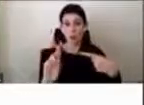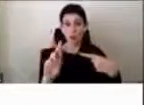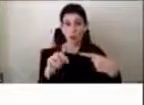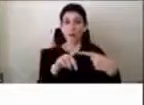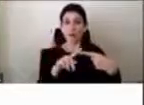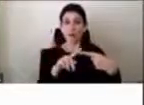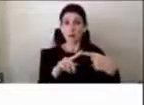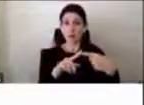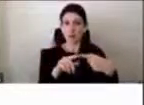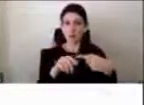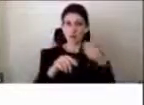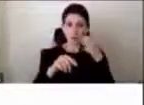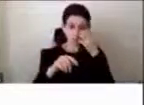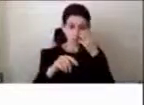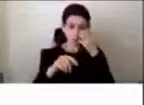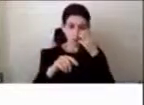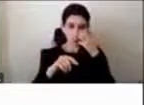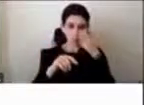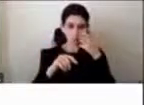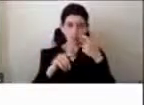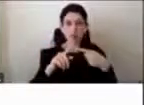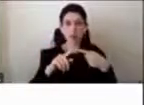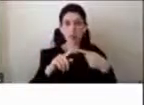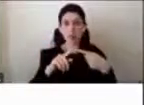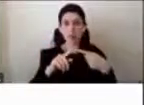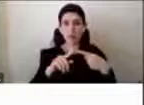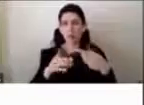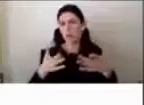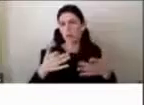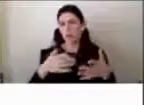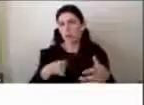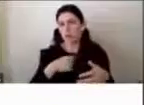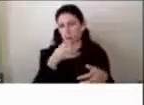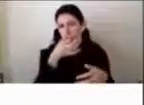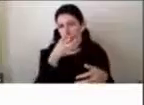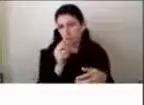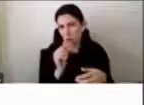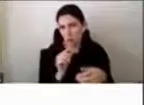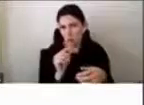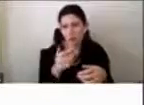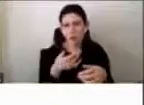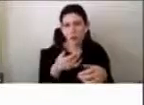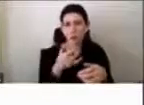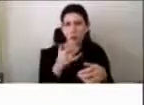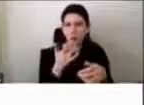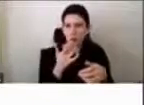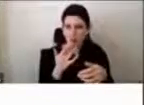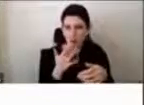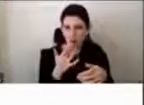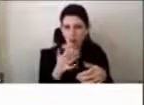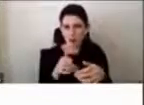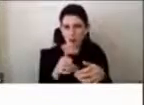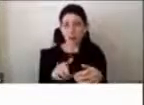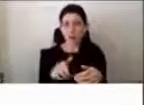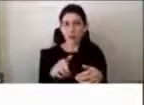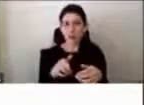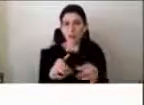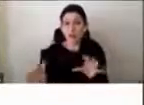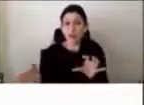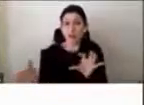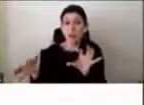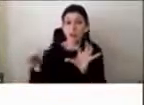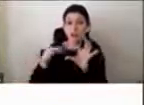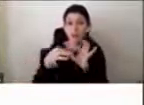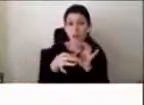una intención de hacer esto lo más introductorio posible, podemos, digamos, asociarlo a lo que sería el